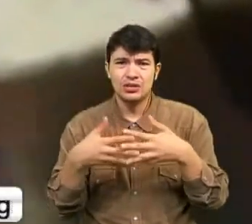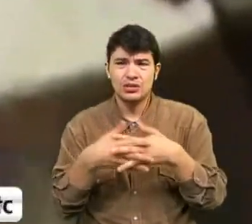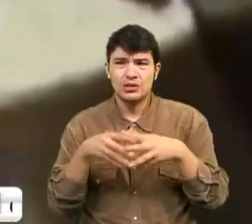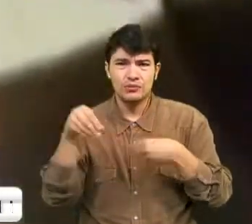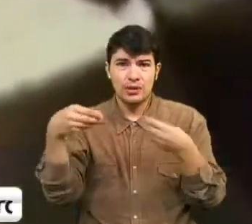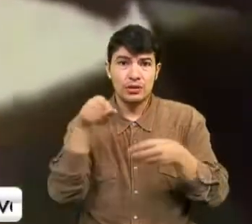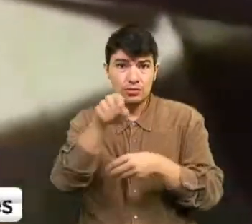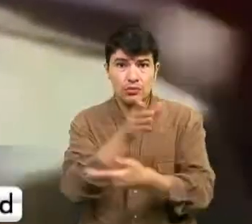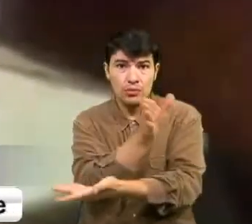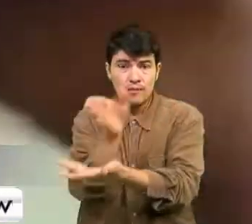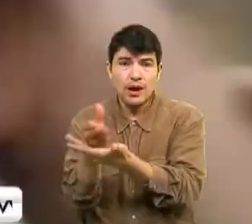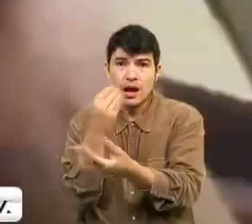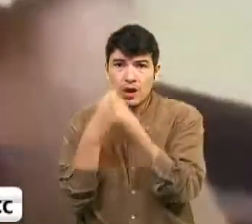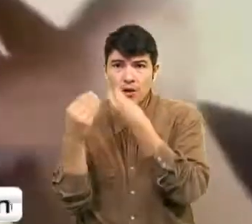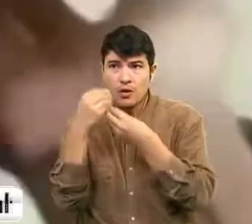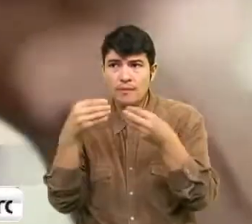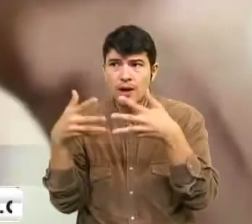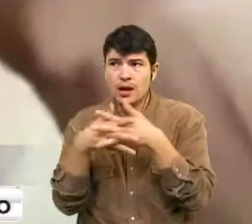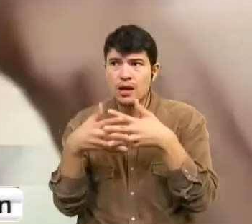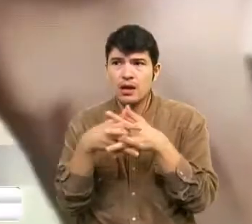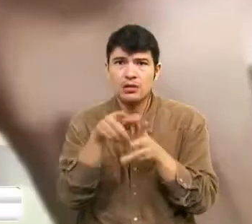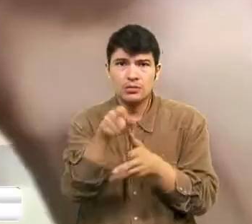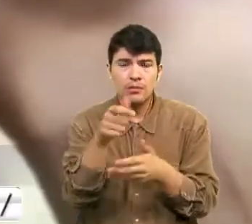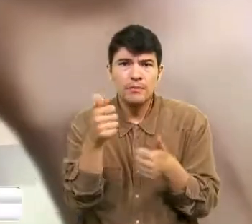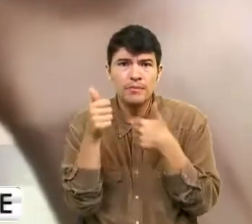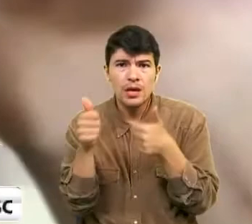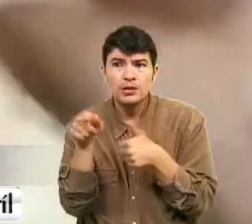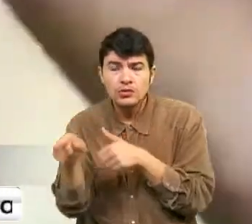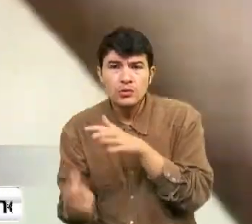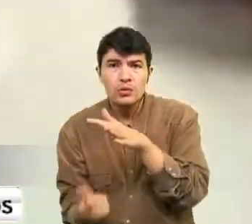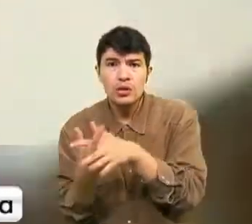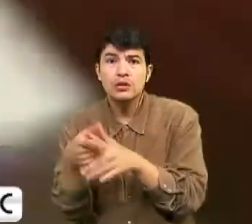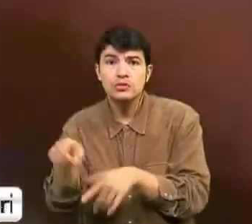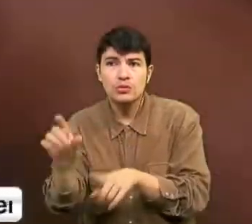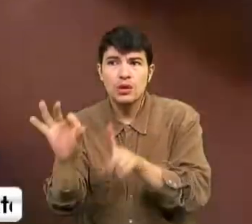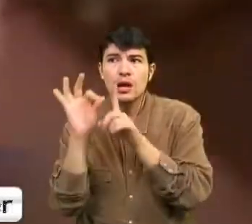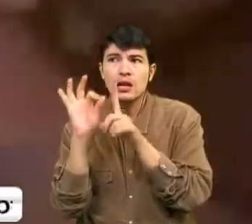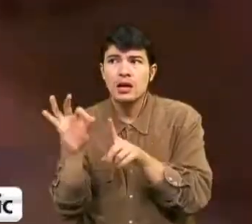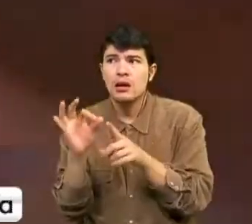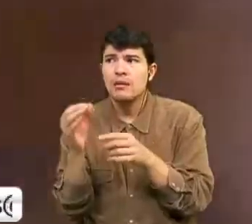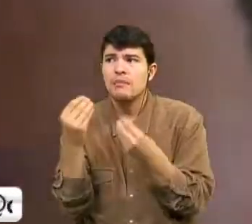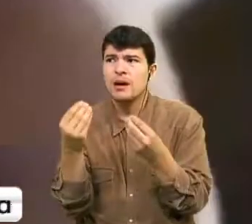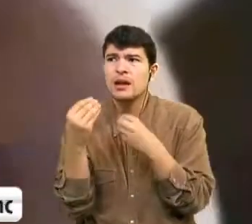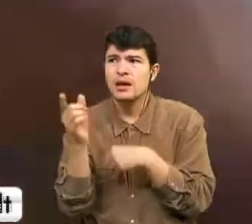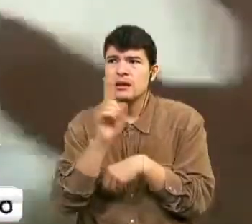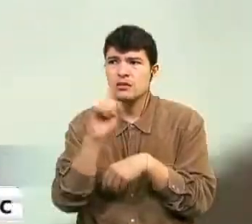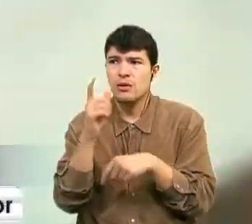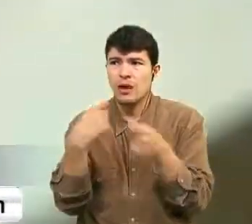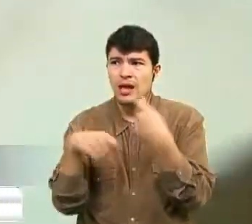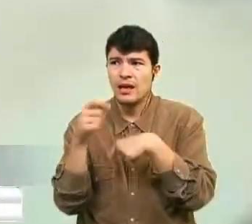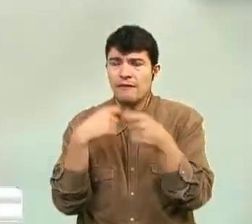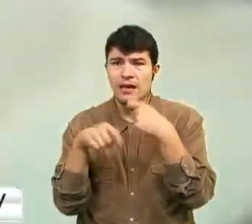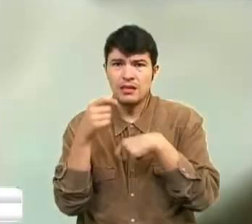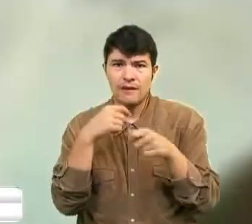dirige a comprar alimentos, verifique muy bien su origen y su calidad para que no le vendan gato por liebre.